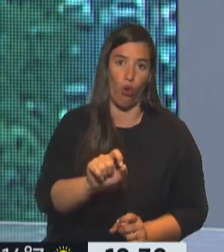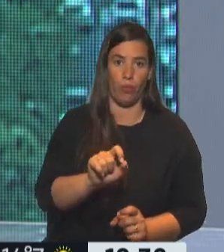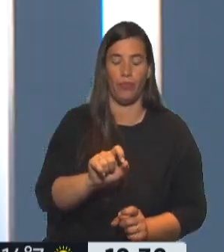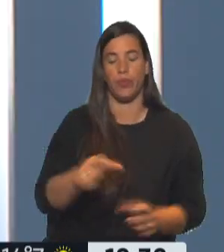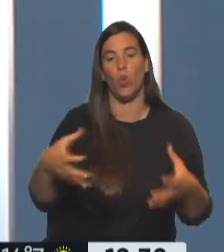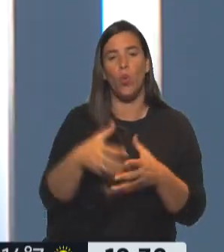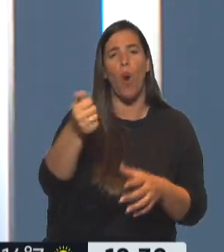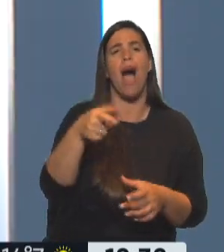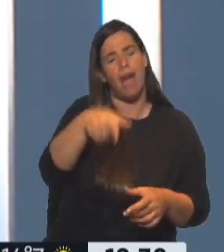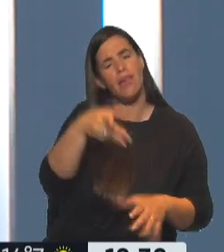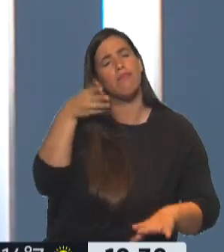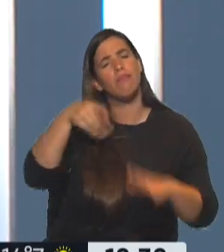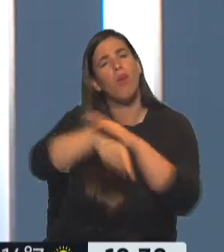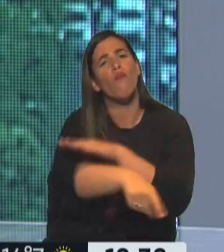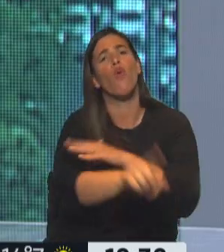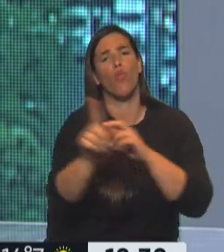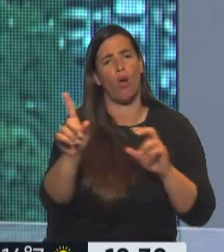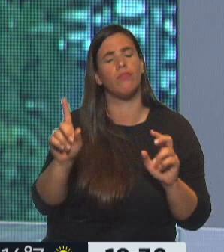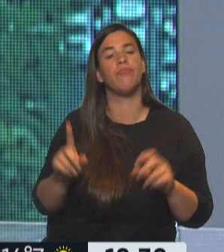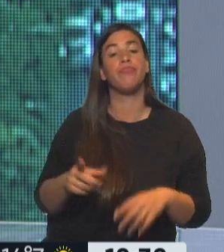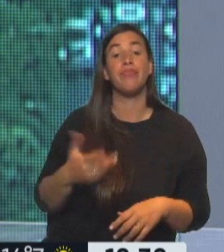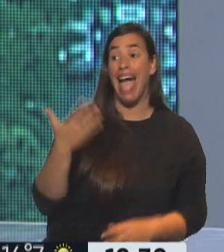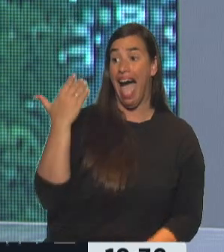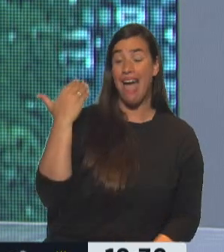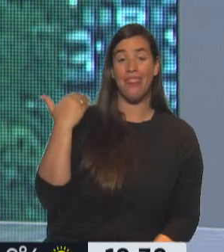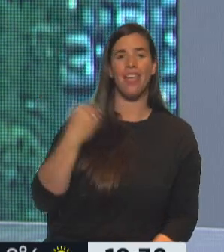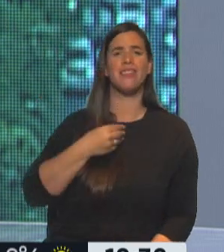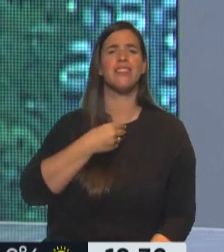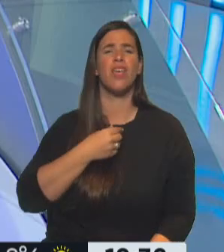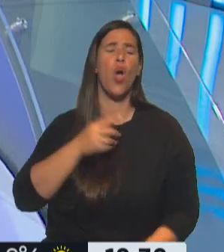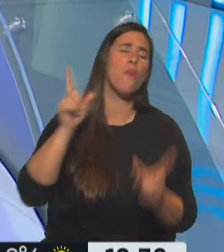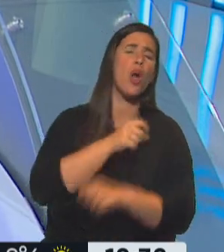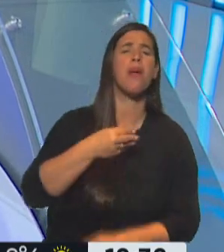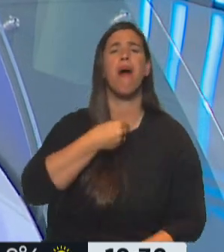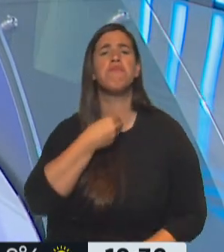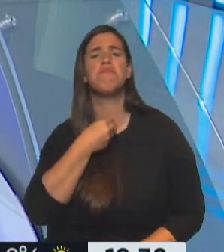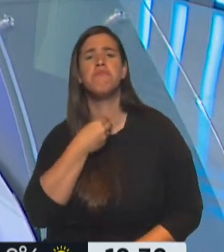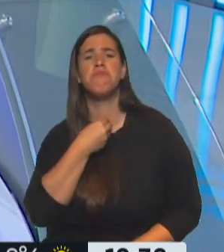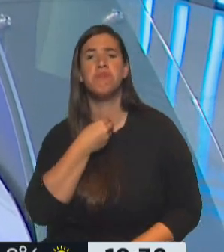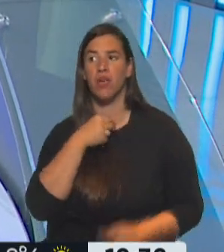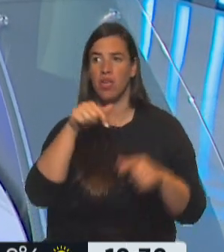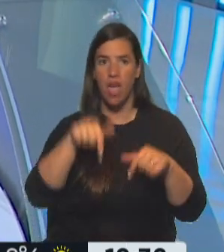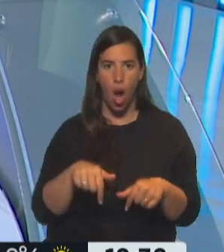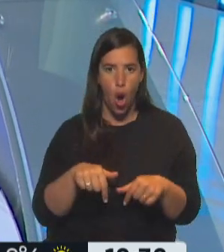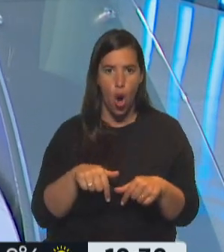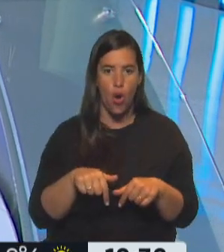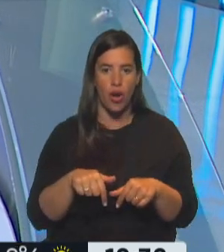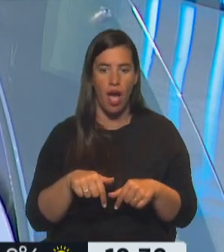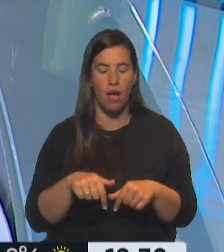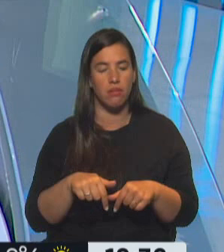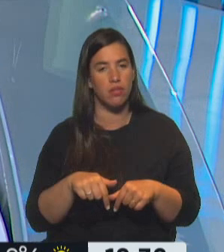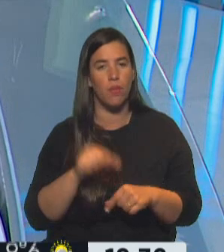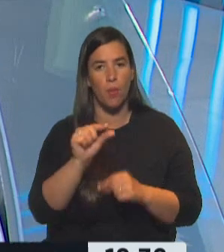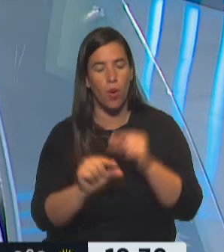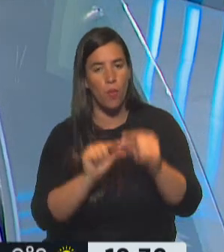metemos. Últimamente, los últimos años, era una faringitis. Nada. ¿Y ahora? Y ahora se han tornado un poco